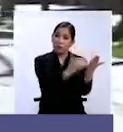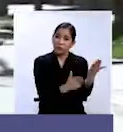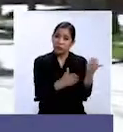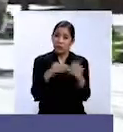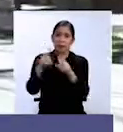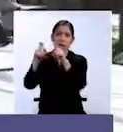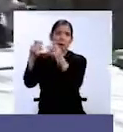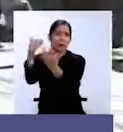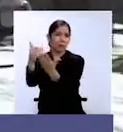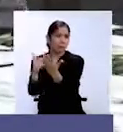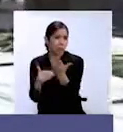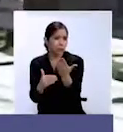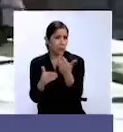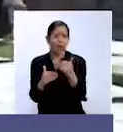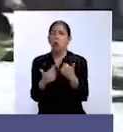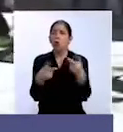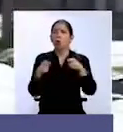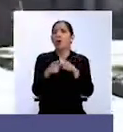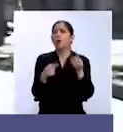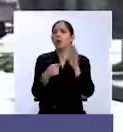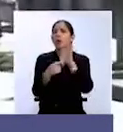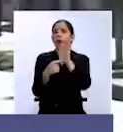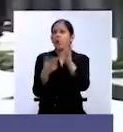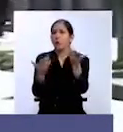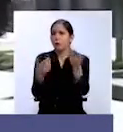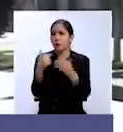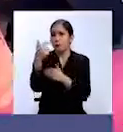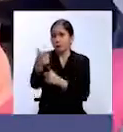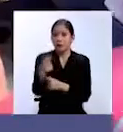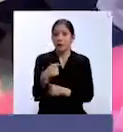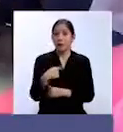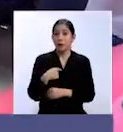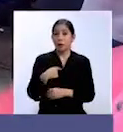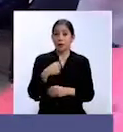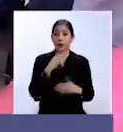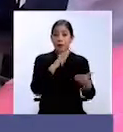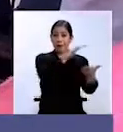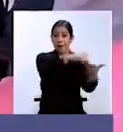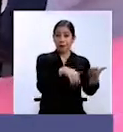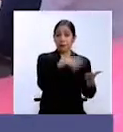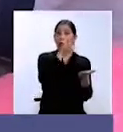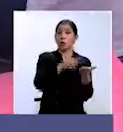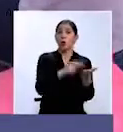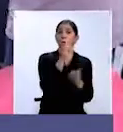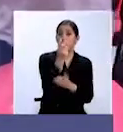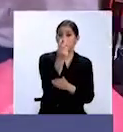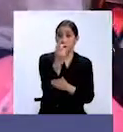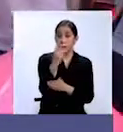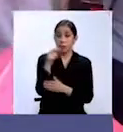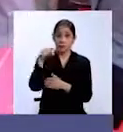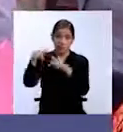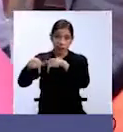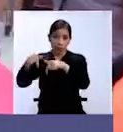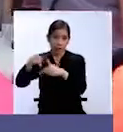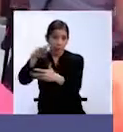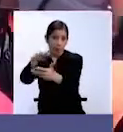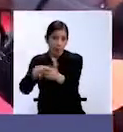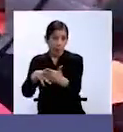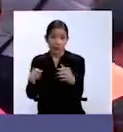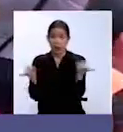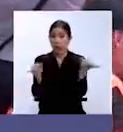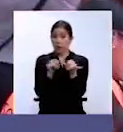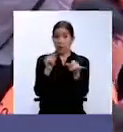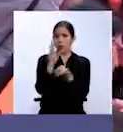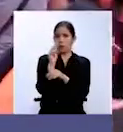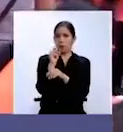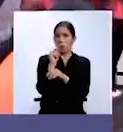¿Por qué? Porque obviamente la parte temática y las preguntas se basan en estándares internacionales, y eso es algo que debe comprender